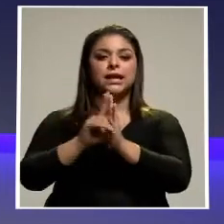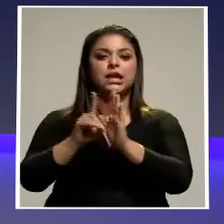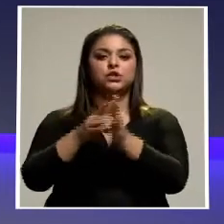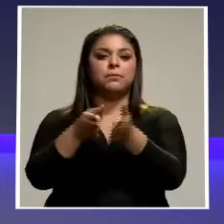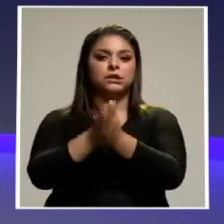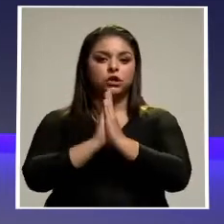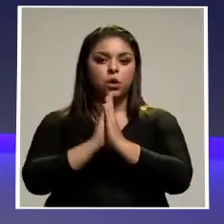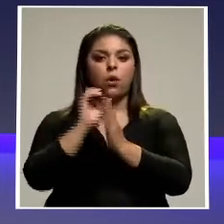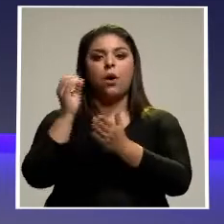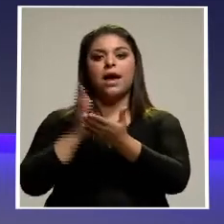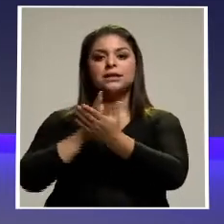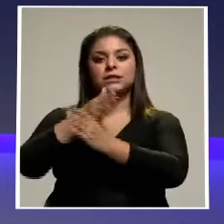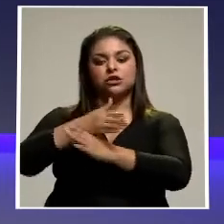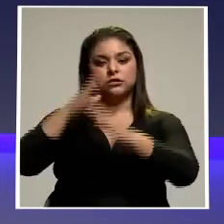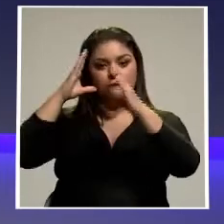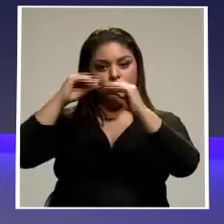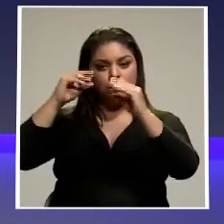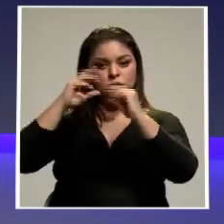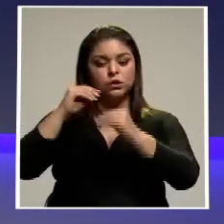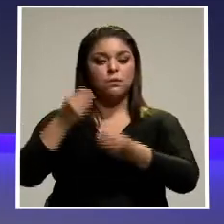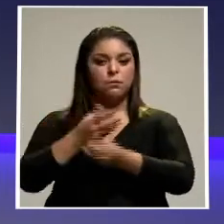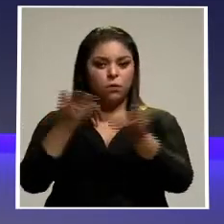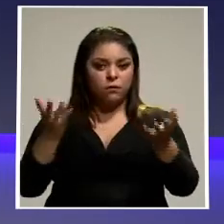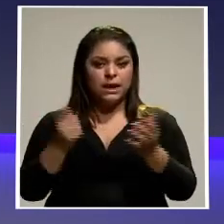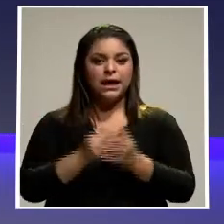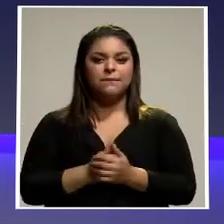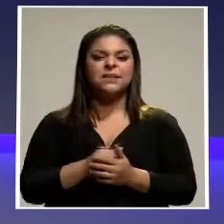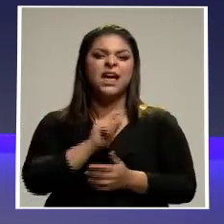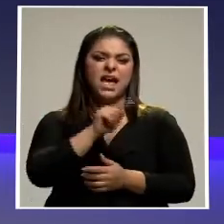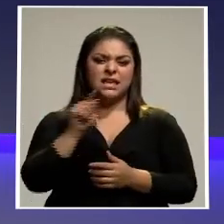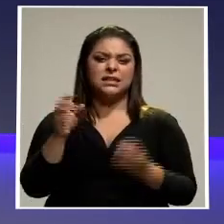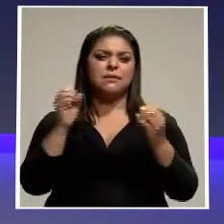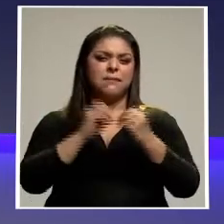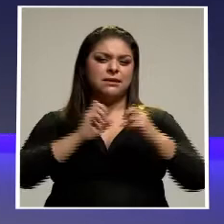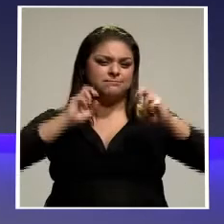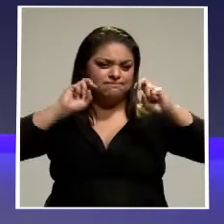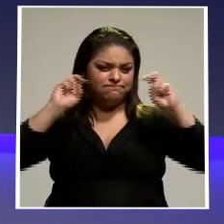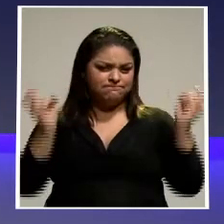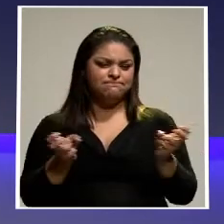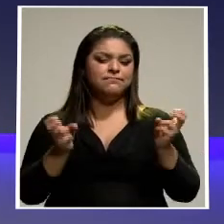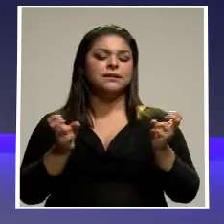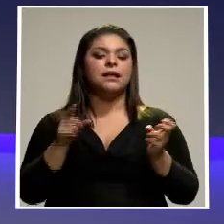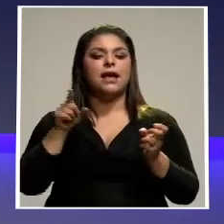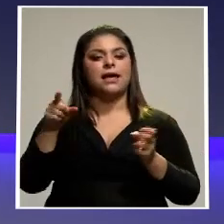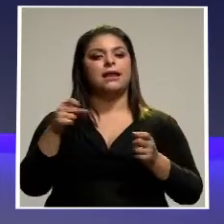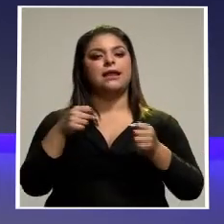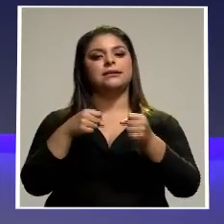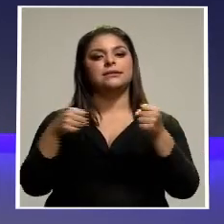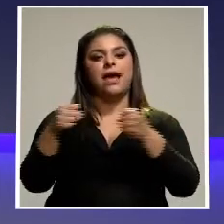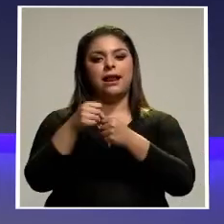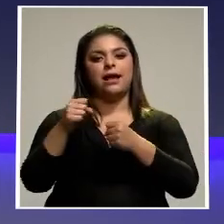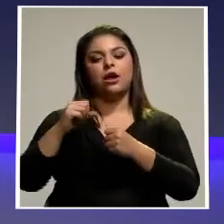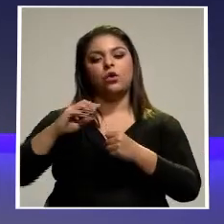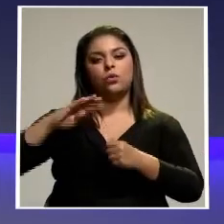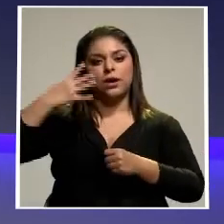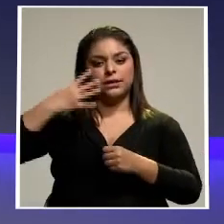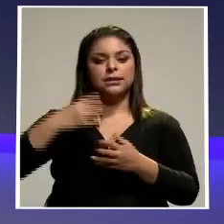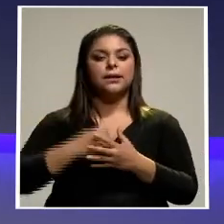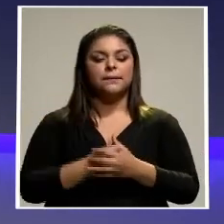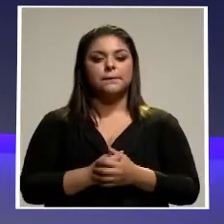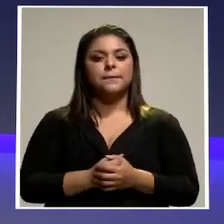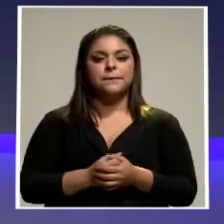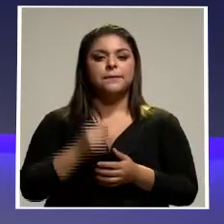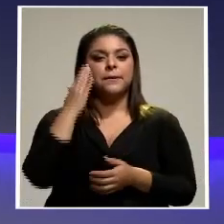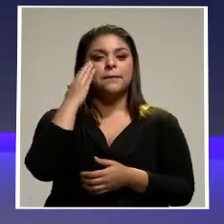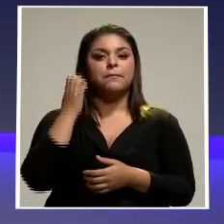petición o el acceso a información pública. Ese es el grueso de la Sala Constitucional, que es ser garante de